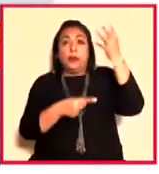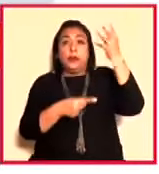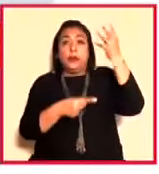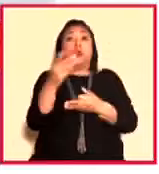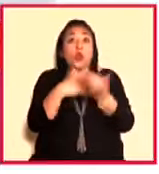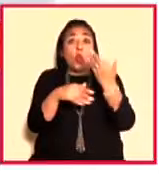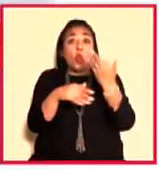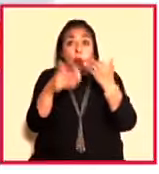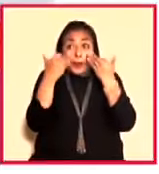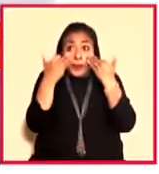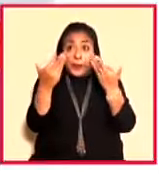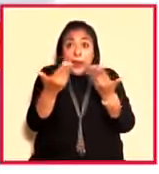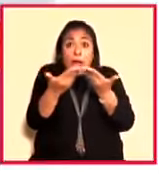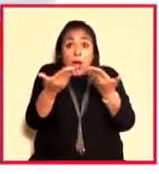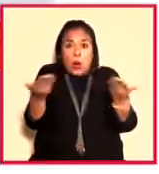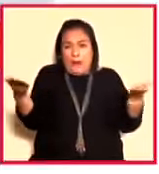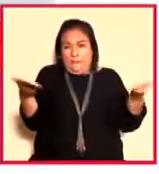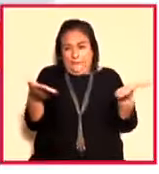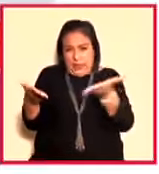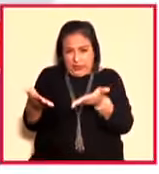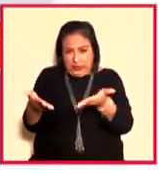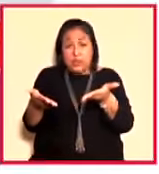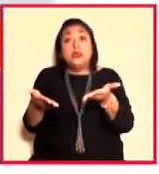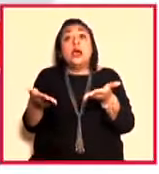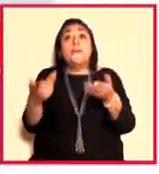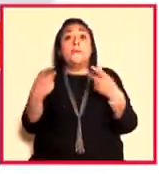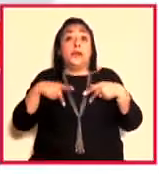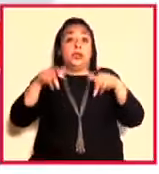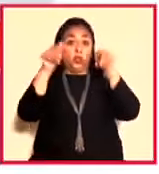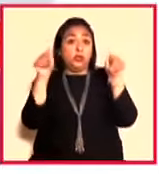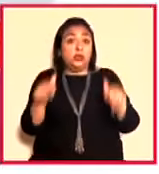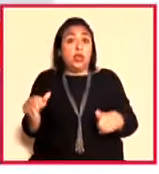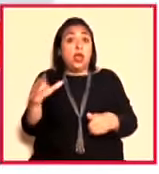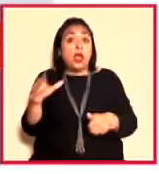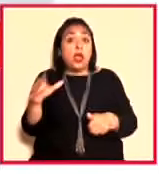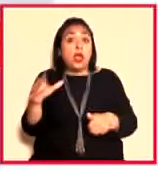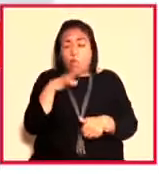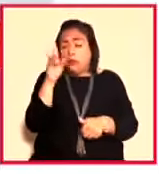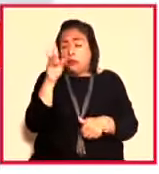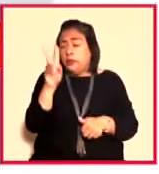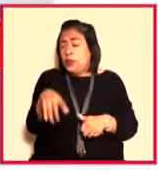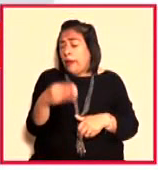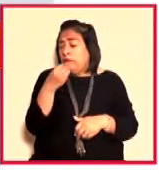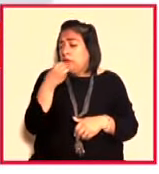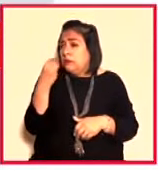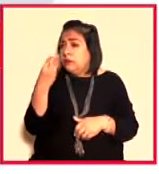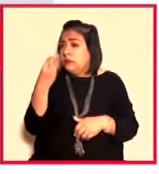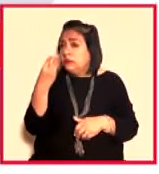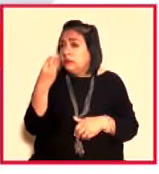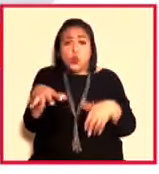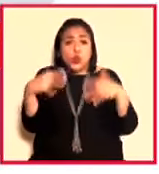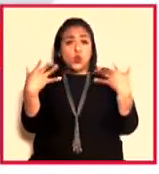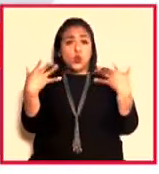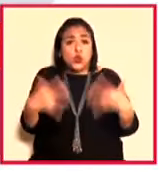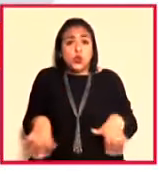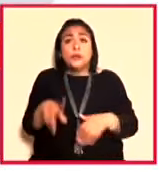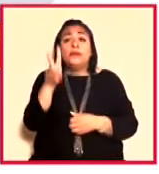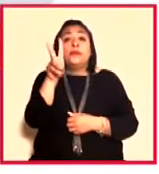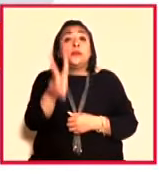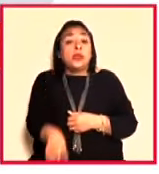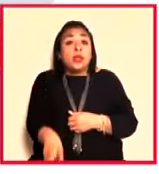de lo que se va a presentar, los artistas tienen unas producciones increíbles, ¿no? Realmente, si bien todo